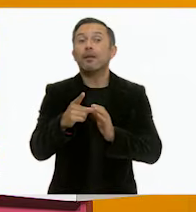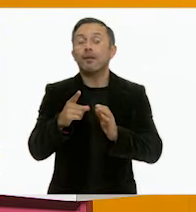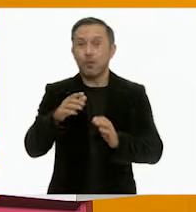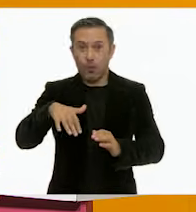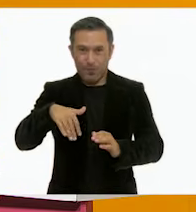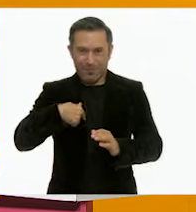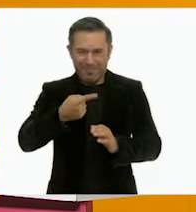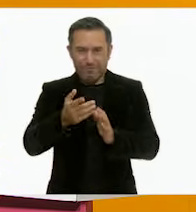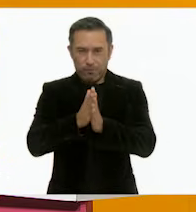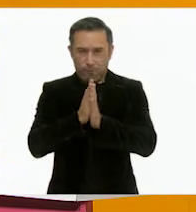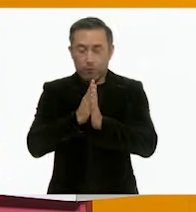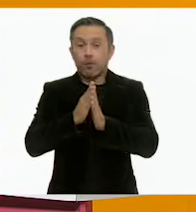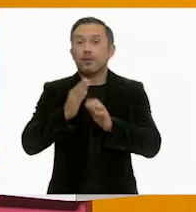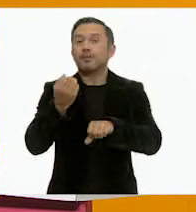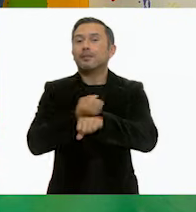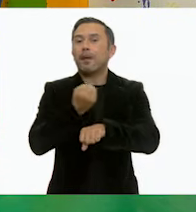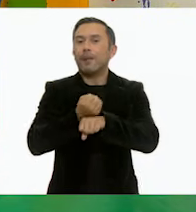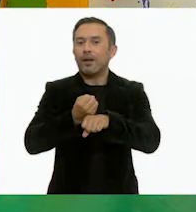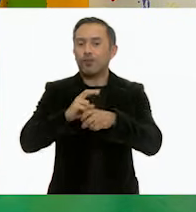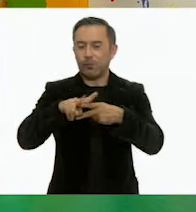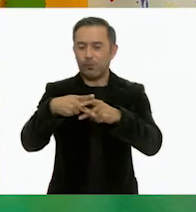agujeta.